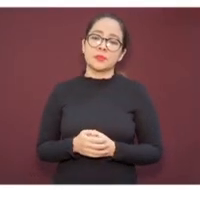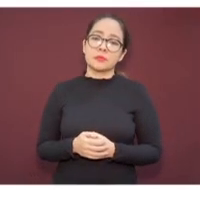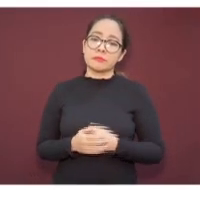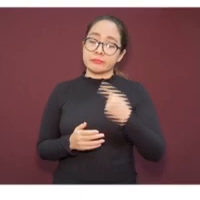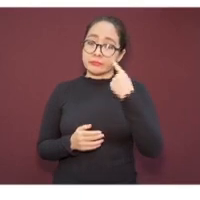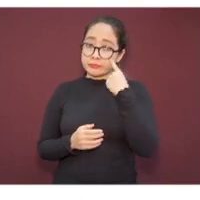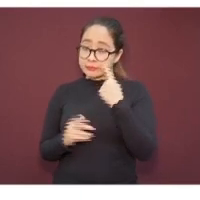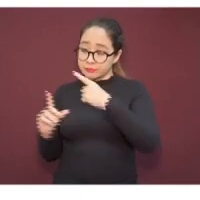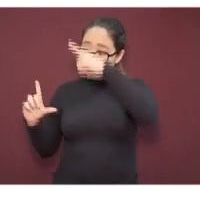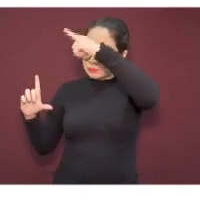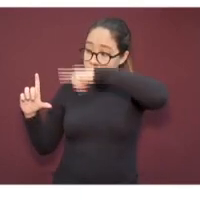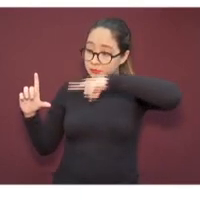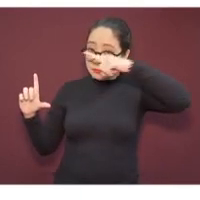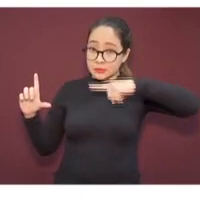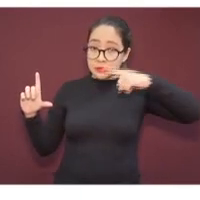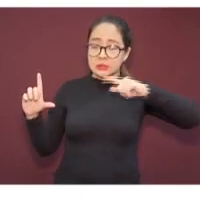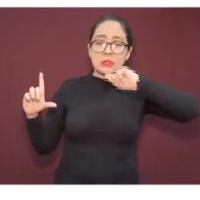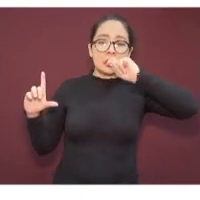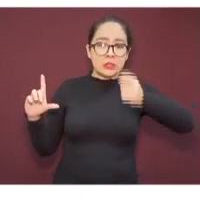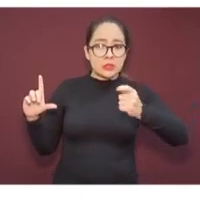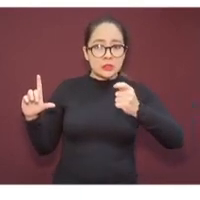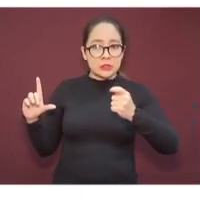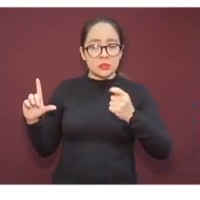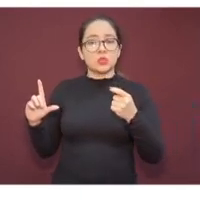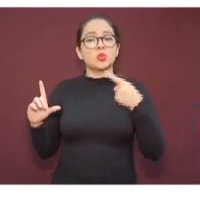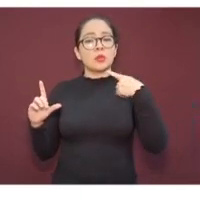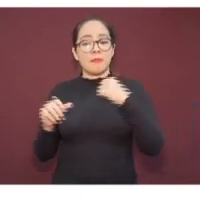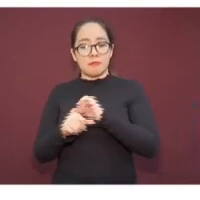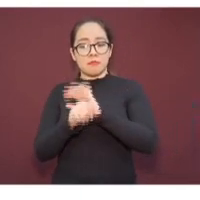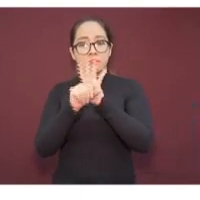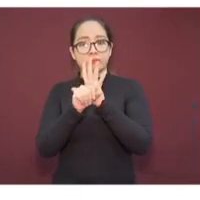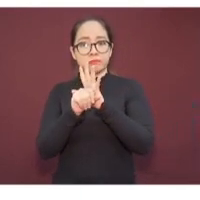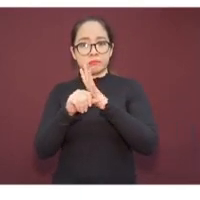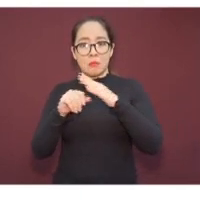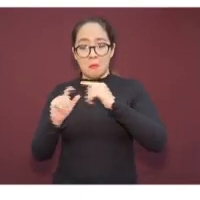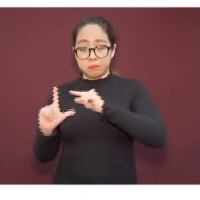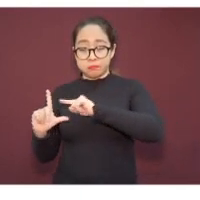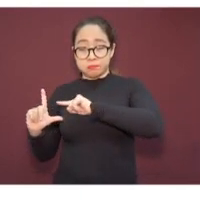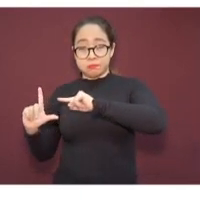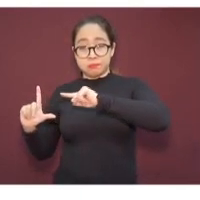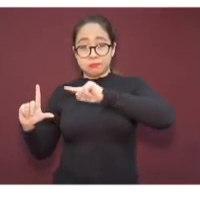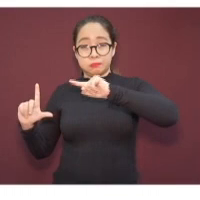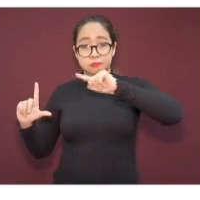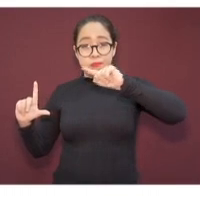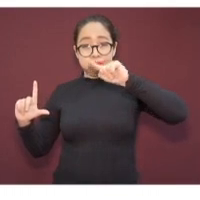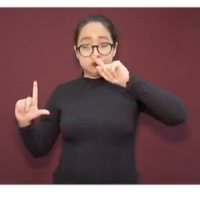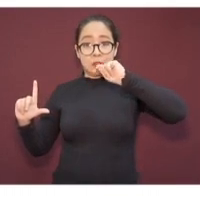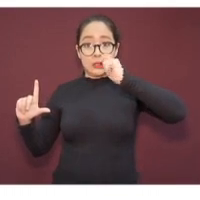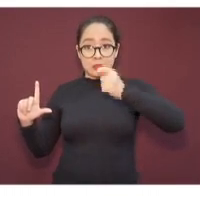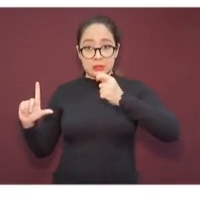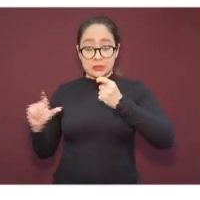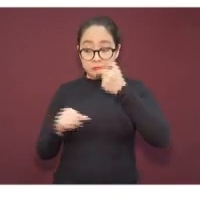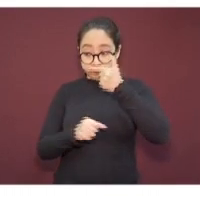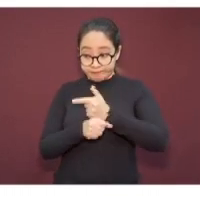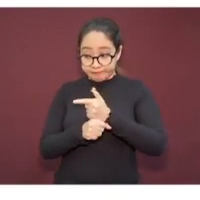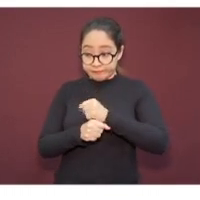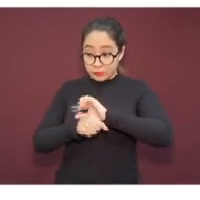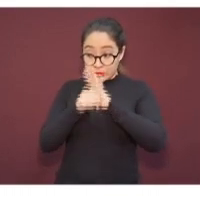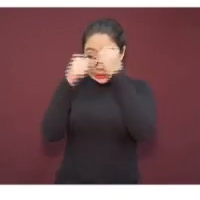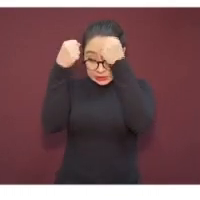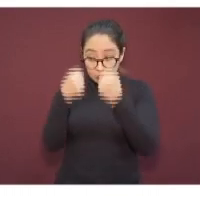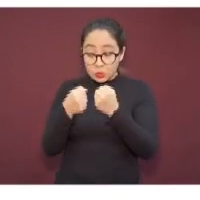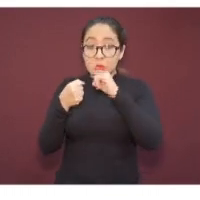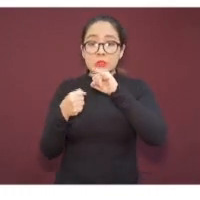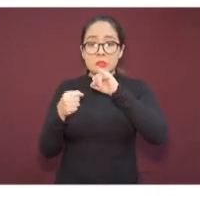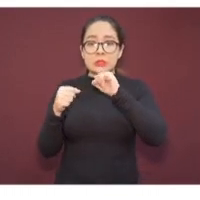curva continúa en ascenso conforme los casos positivos aumentan. Los casos sospechosos, que son las barras amarillas,